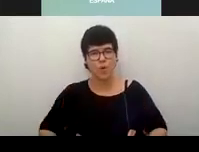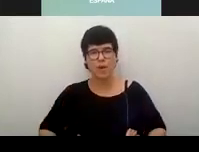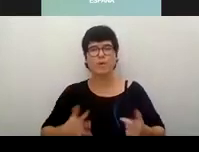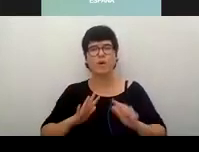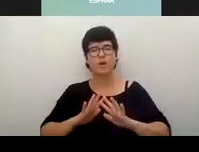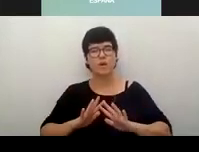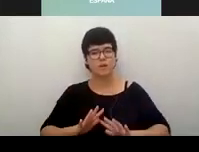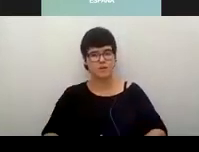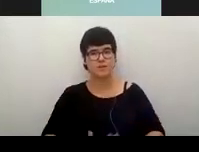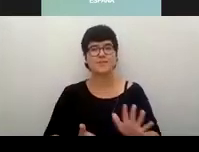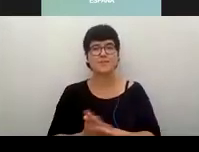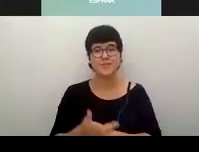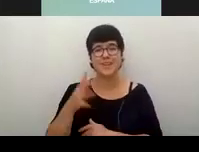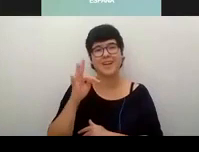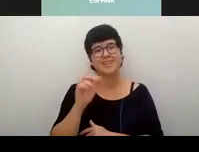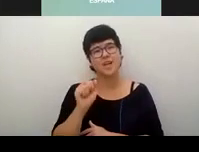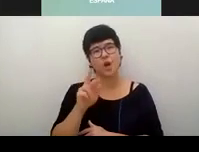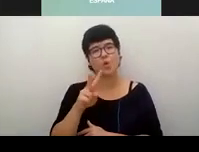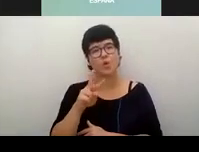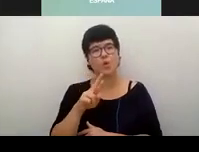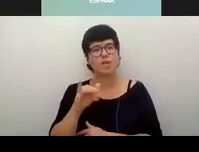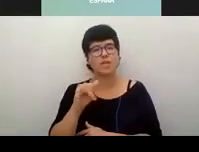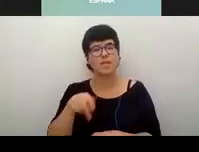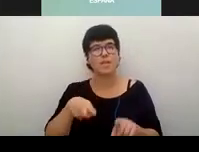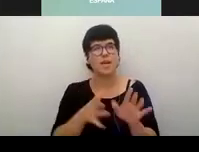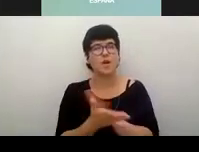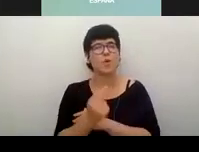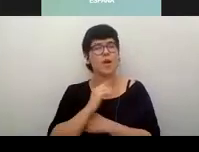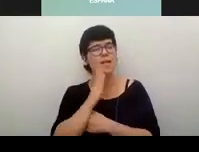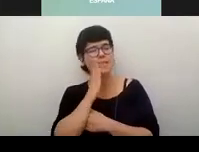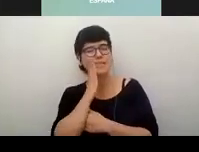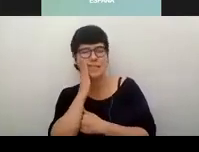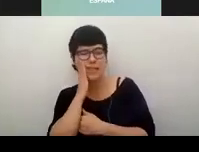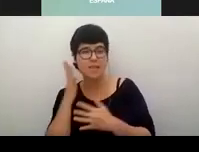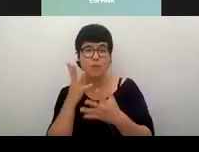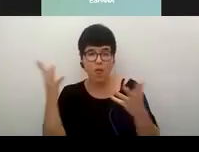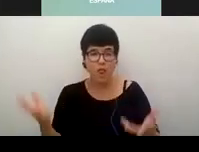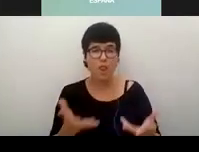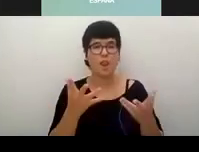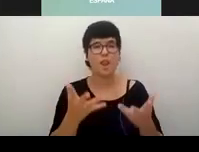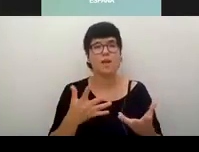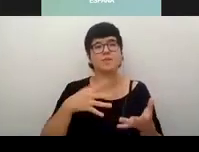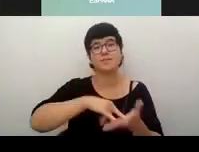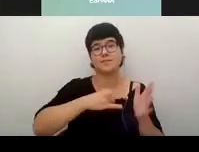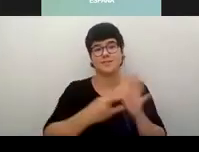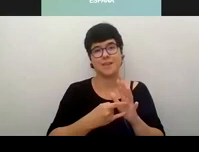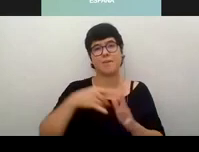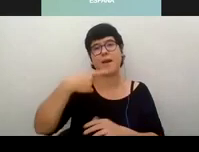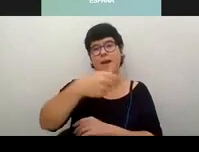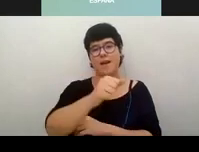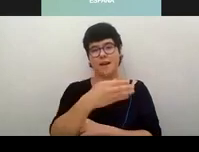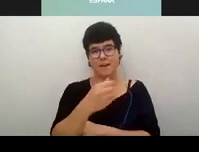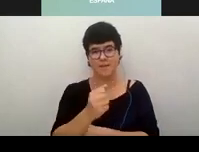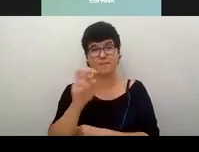deberíamos entenderlo como un aminoácido sedante en ese sentido, porque es un estimulante del sistema GABA. La acerola, que